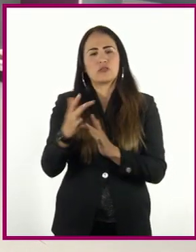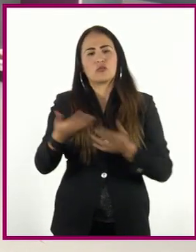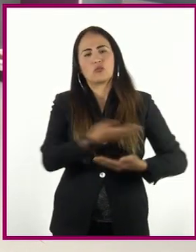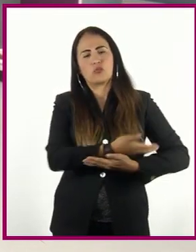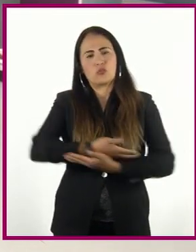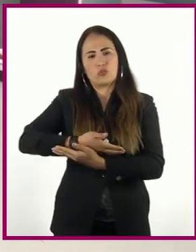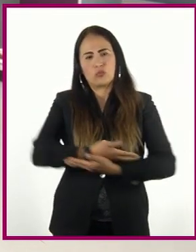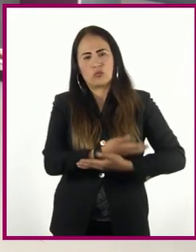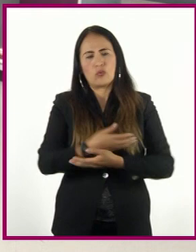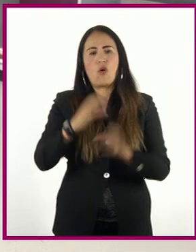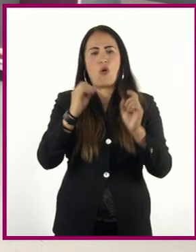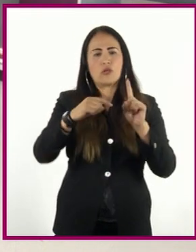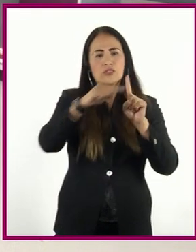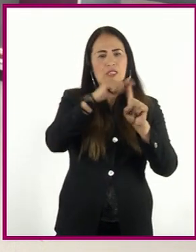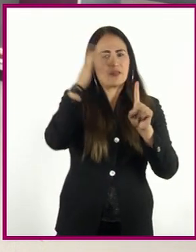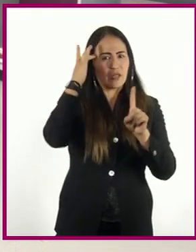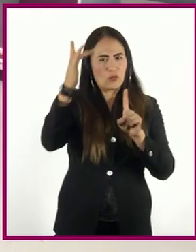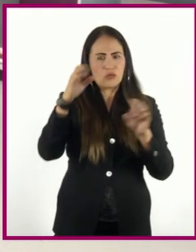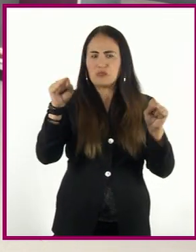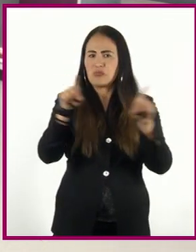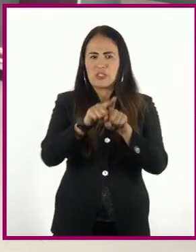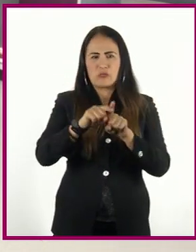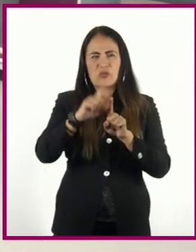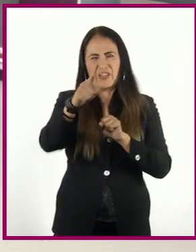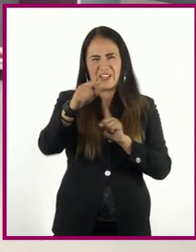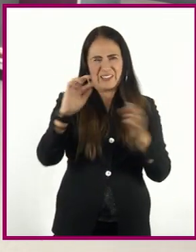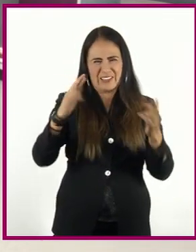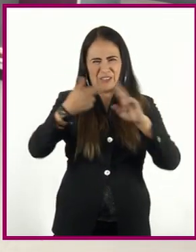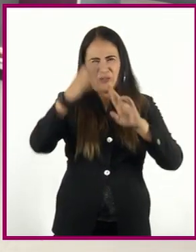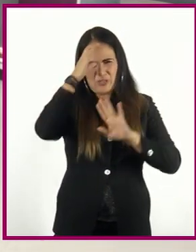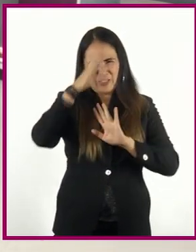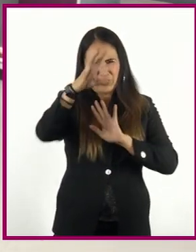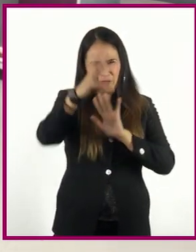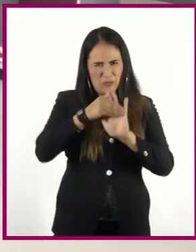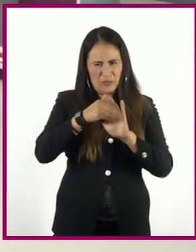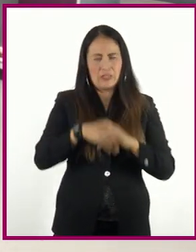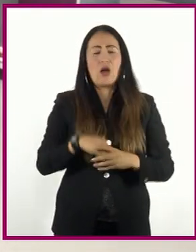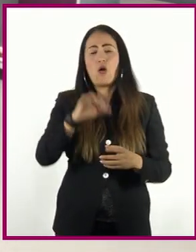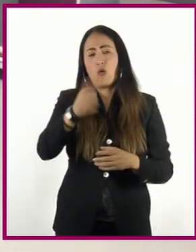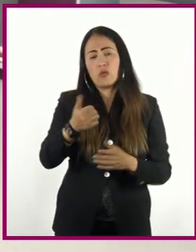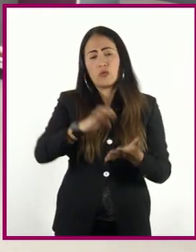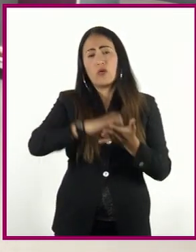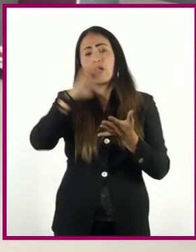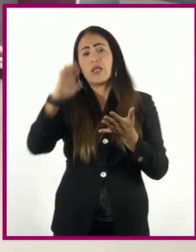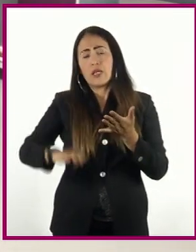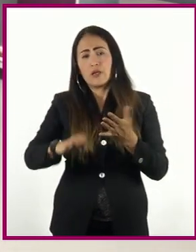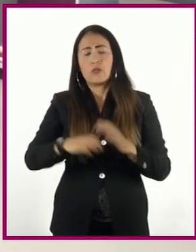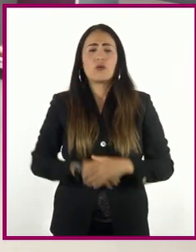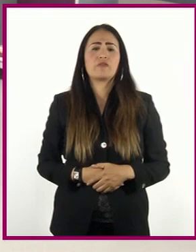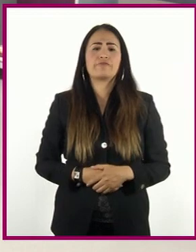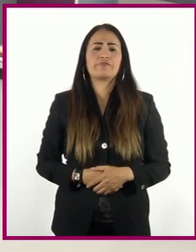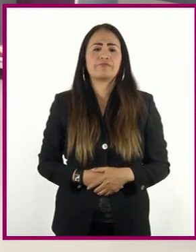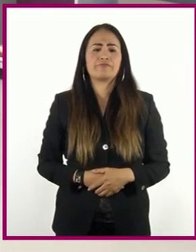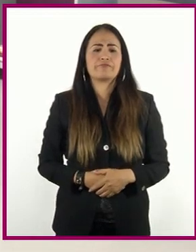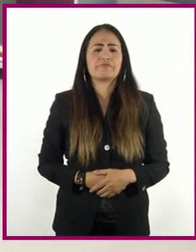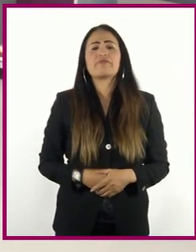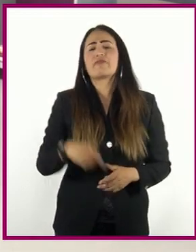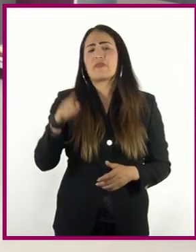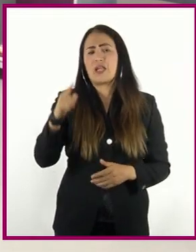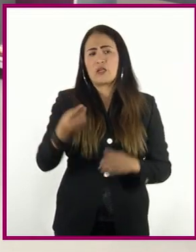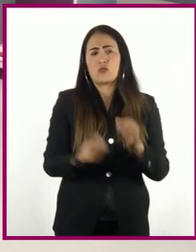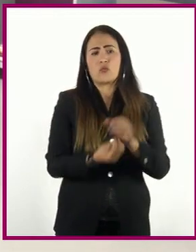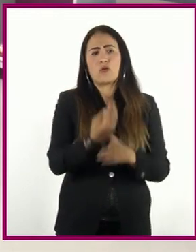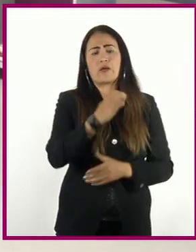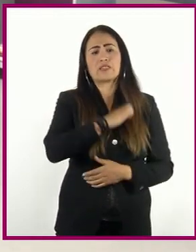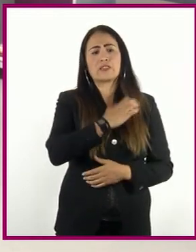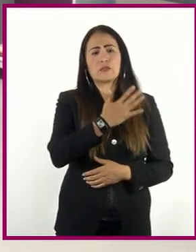insertan en las prácticas del catolicismo. Otro ejemplo son las posadas, cuyo origen se dio en la Nueva España y que se